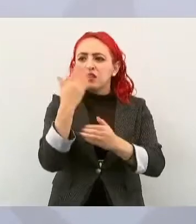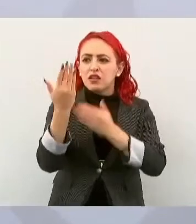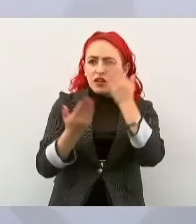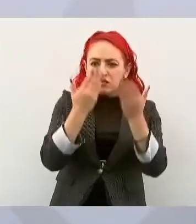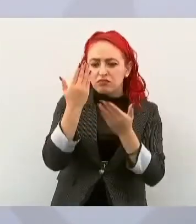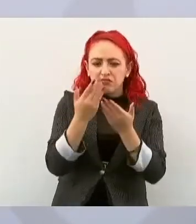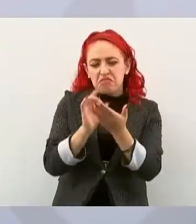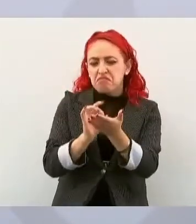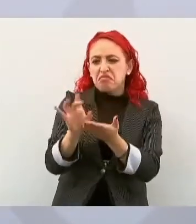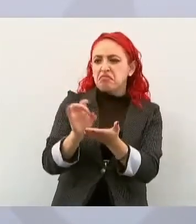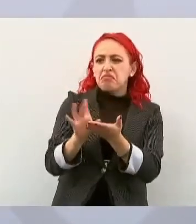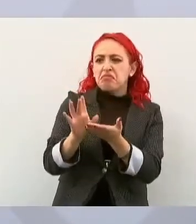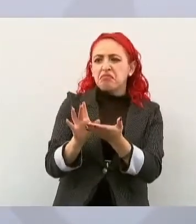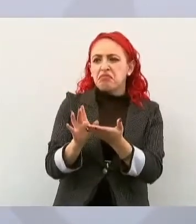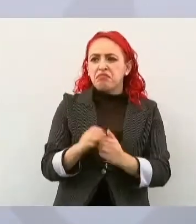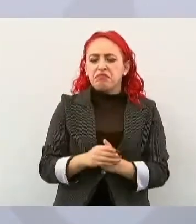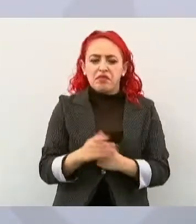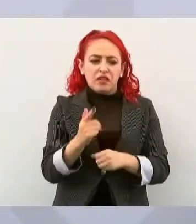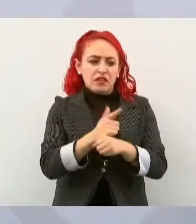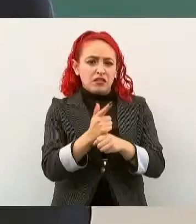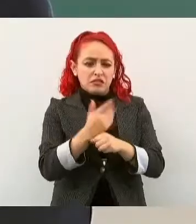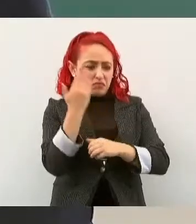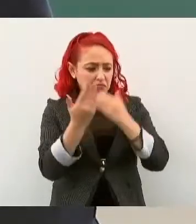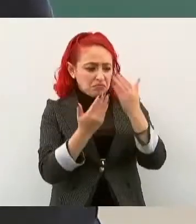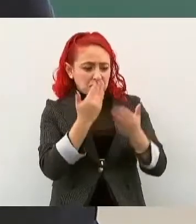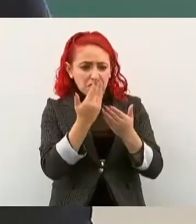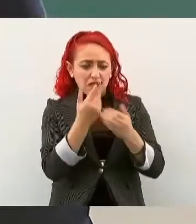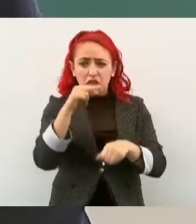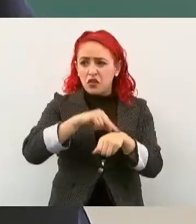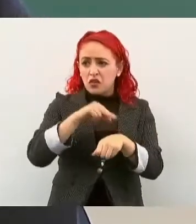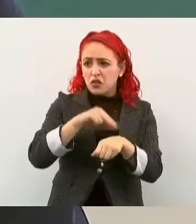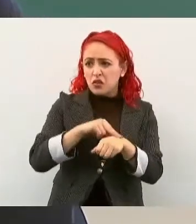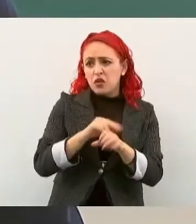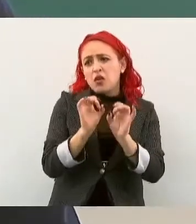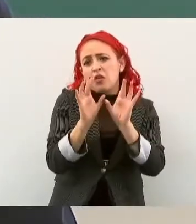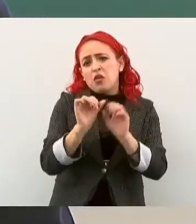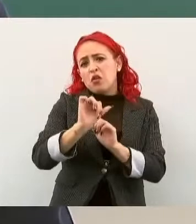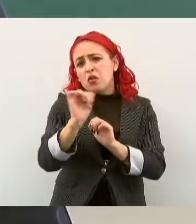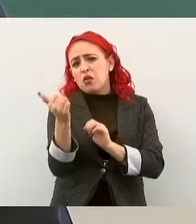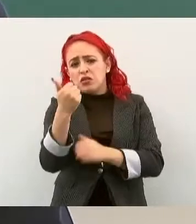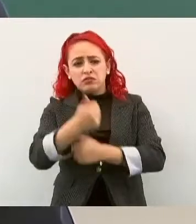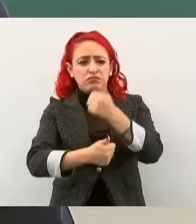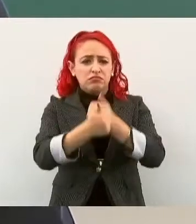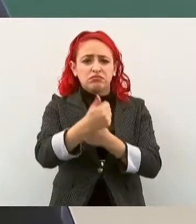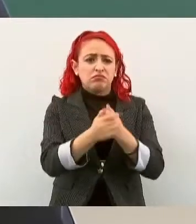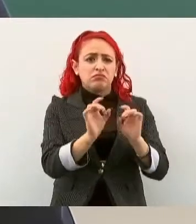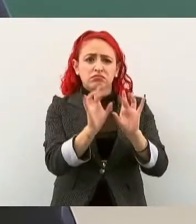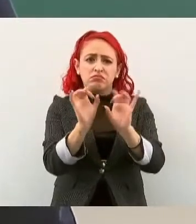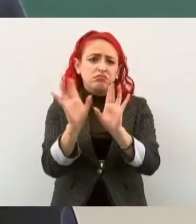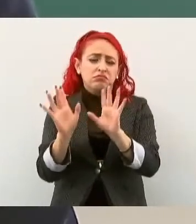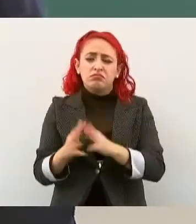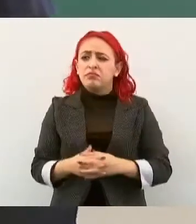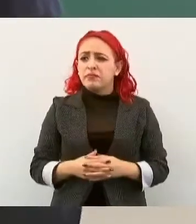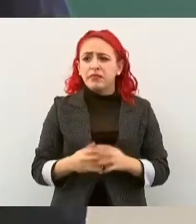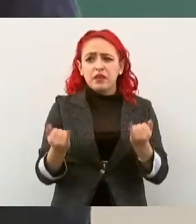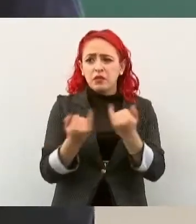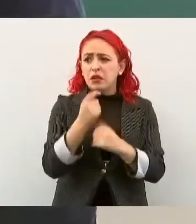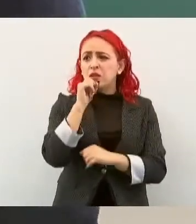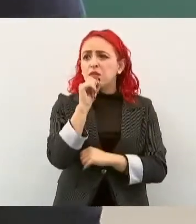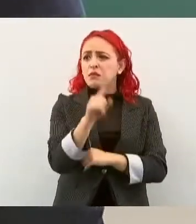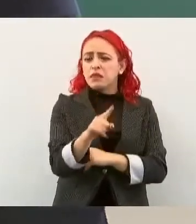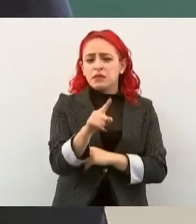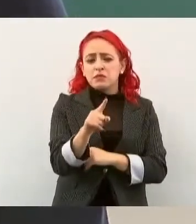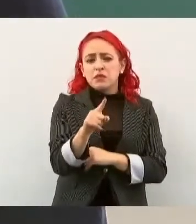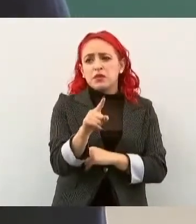ingresar a estudiar licenciatura en medicina o en cualquier otra carrera. Y lo mismo en